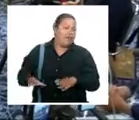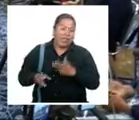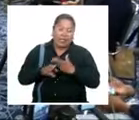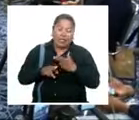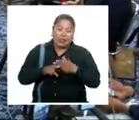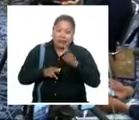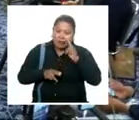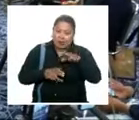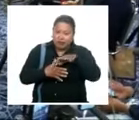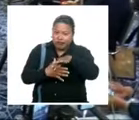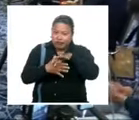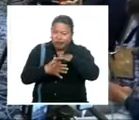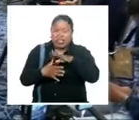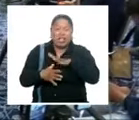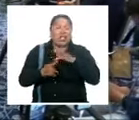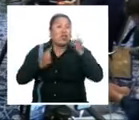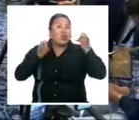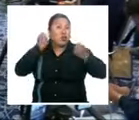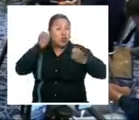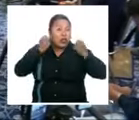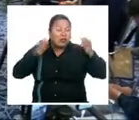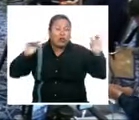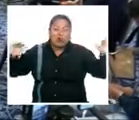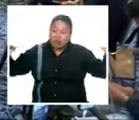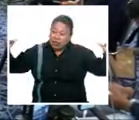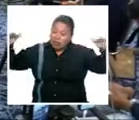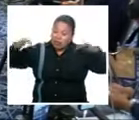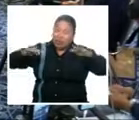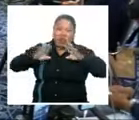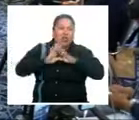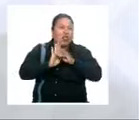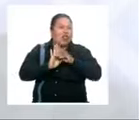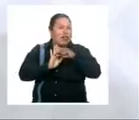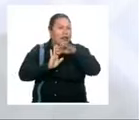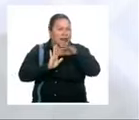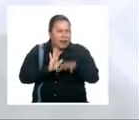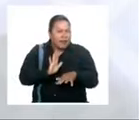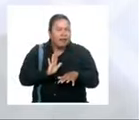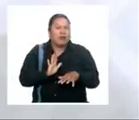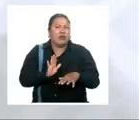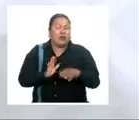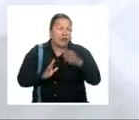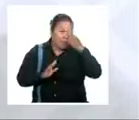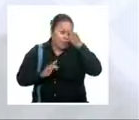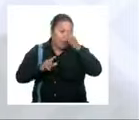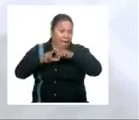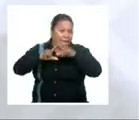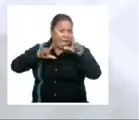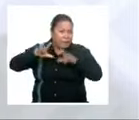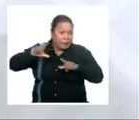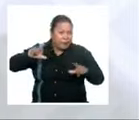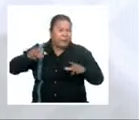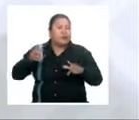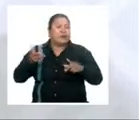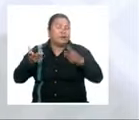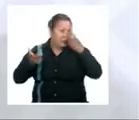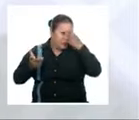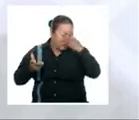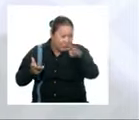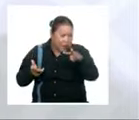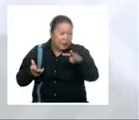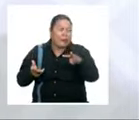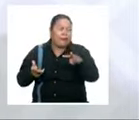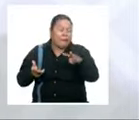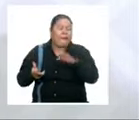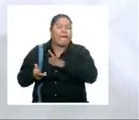modelo turístico ejemplar, sobre todo que en el país y que todo México